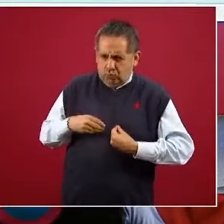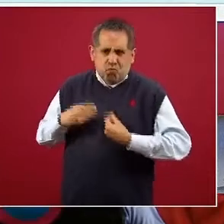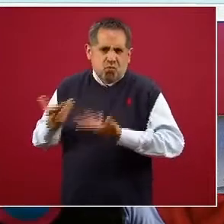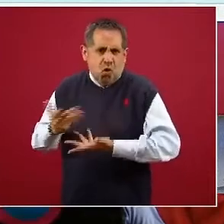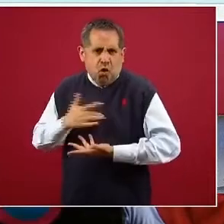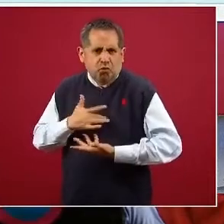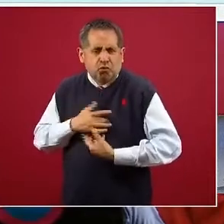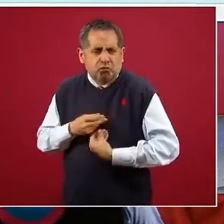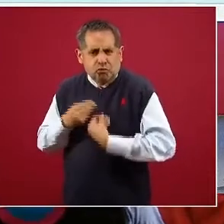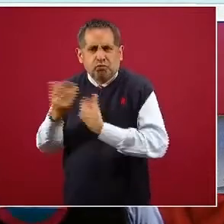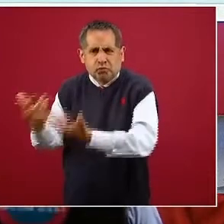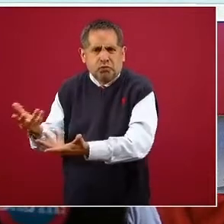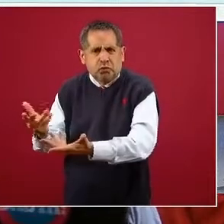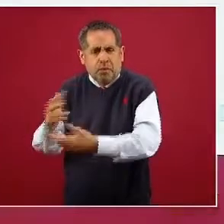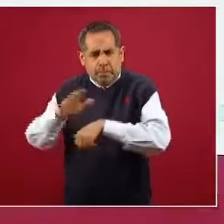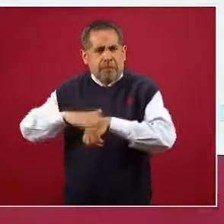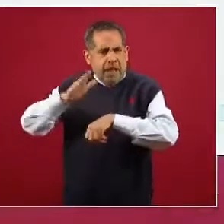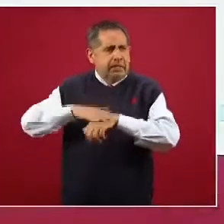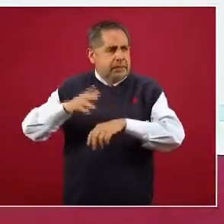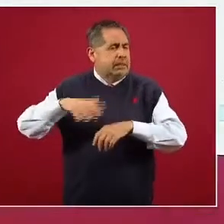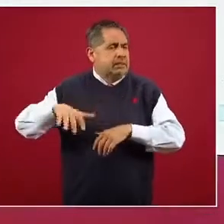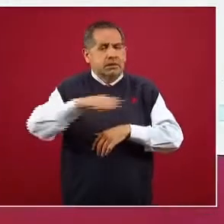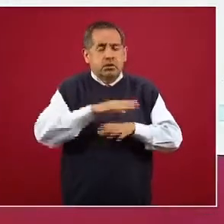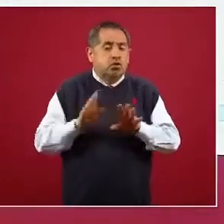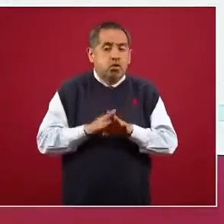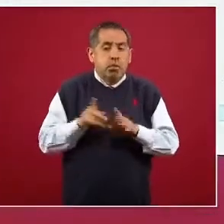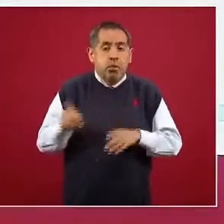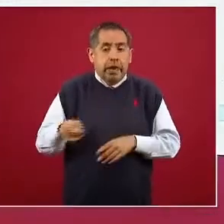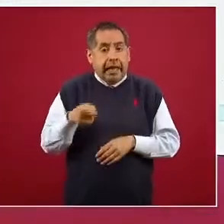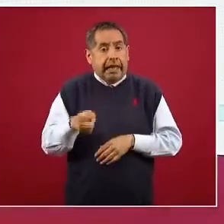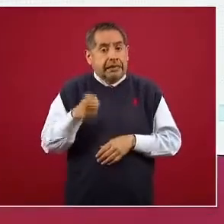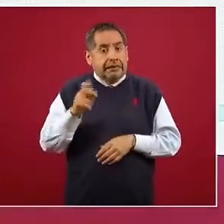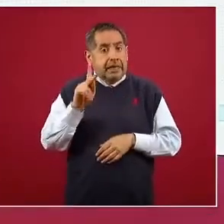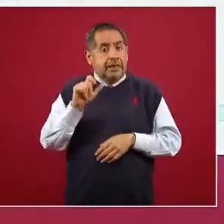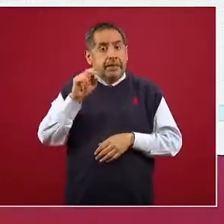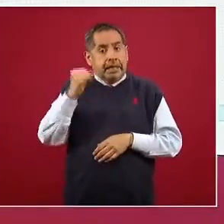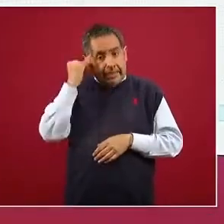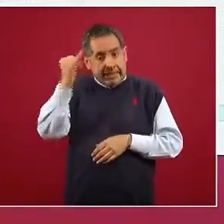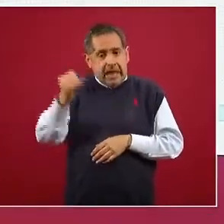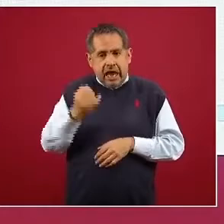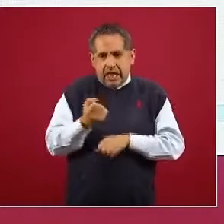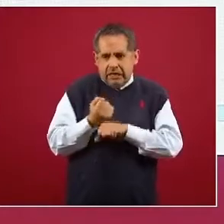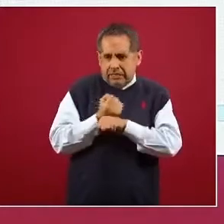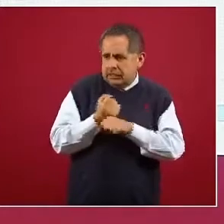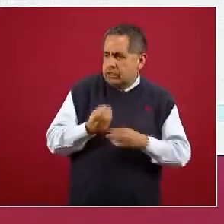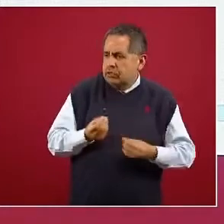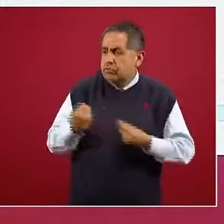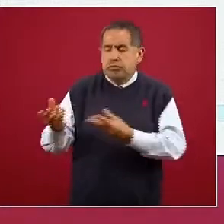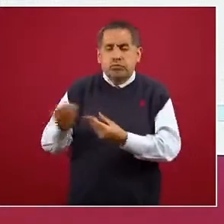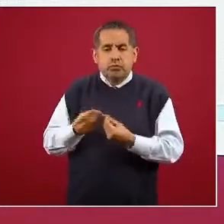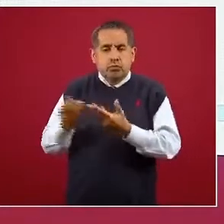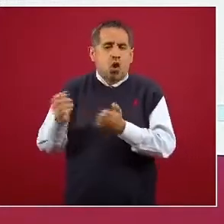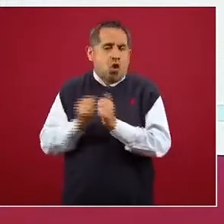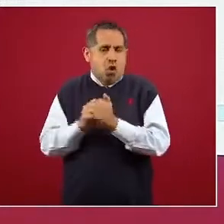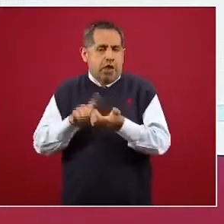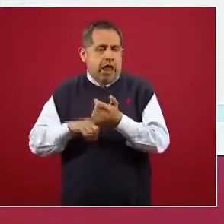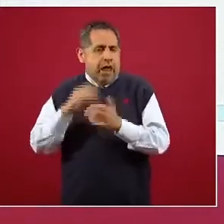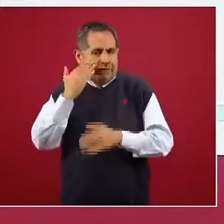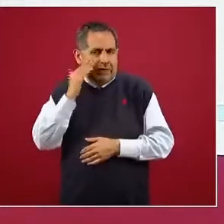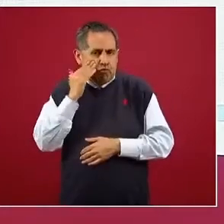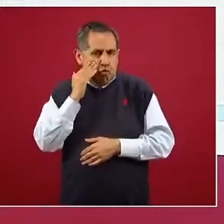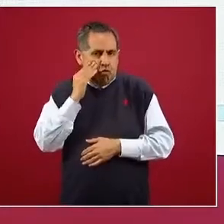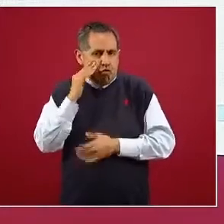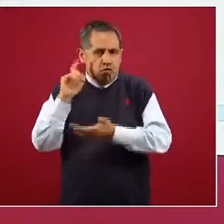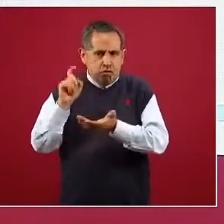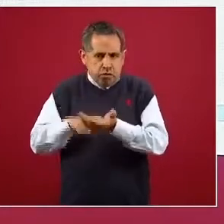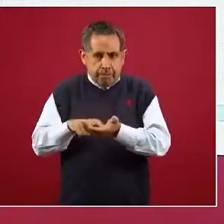nuestro país. Ahora, mediante esta estrategia basada en una herramienta de la aplicación de Facebook,